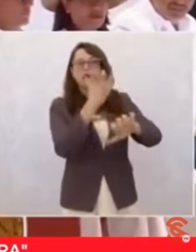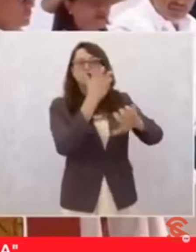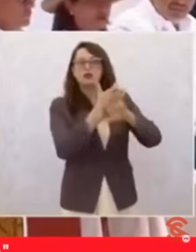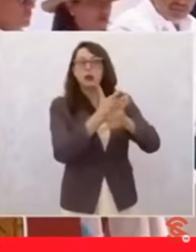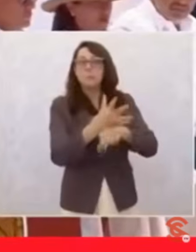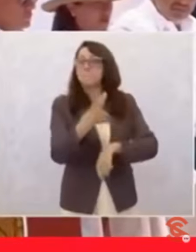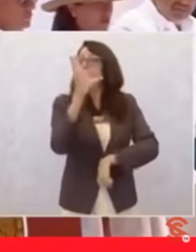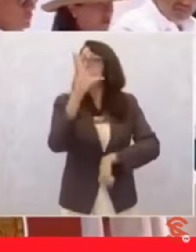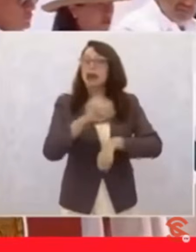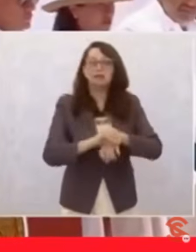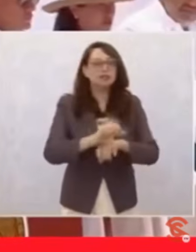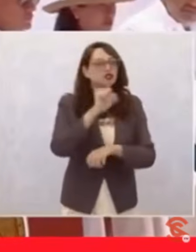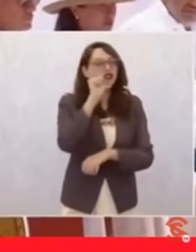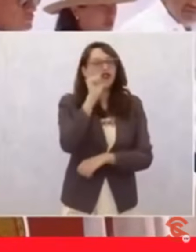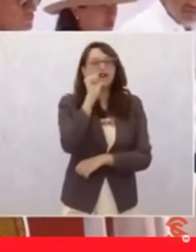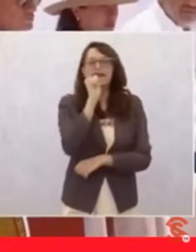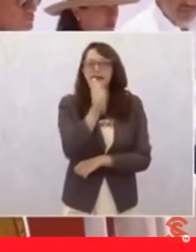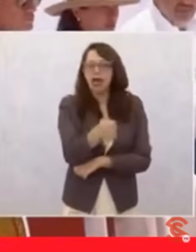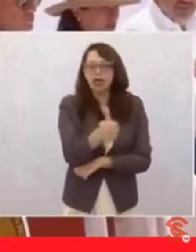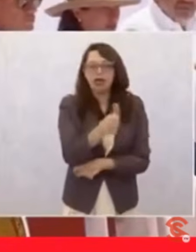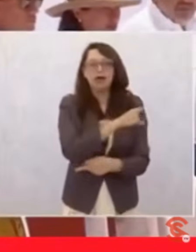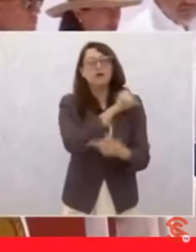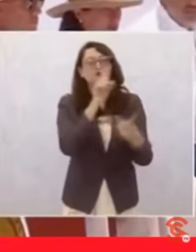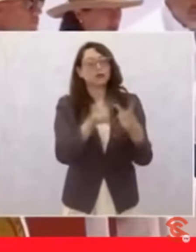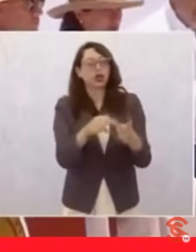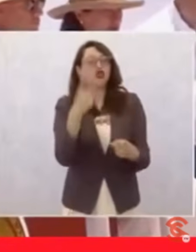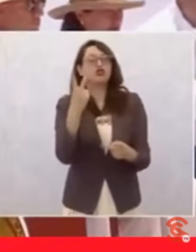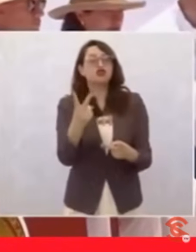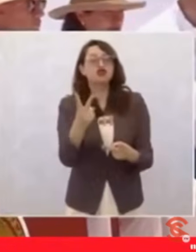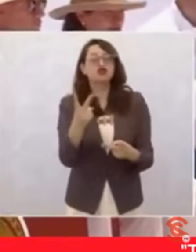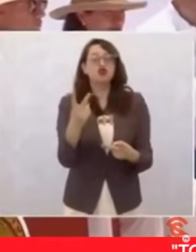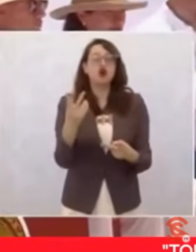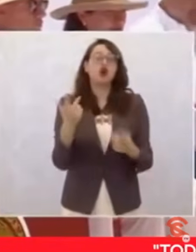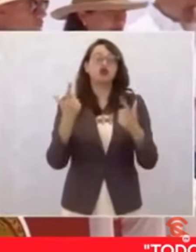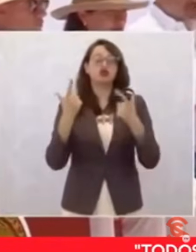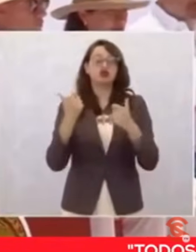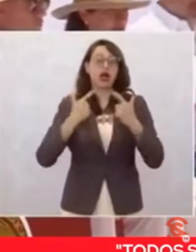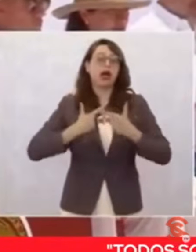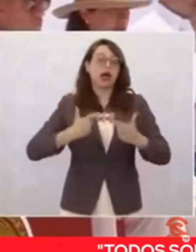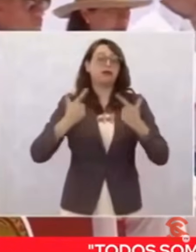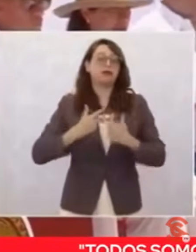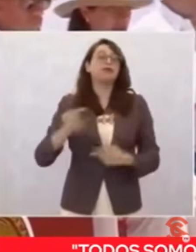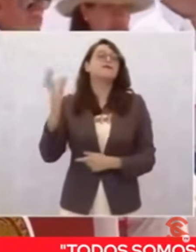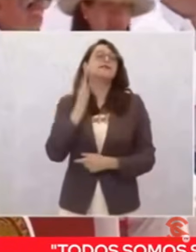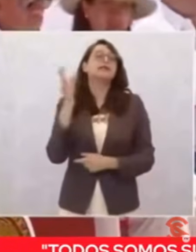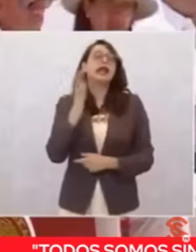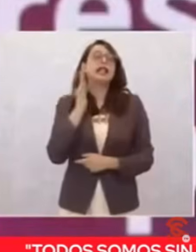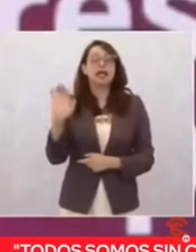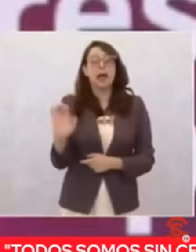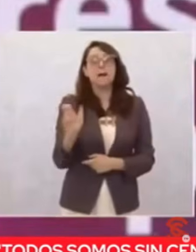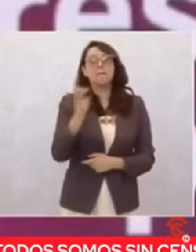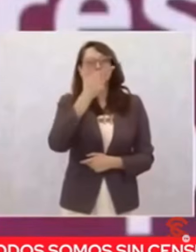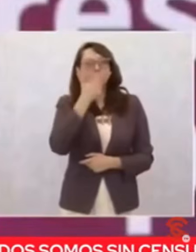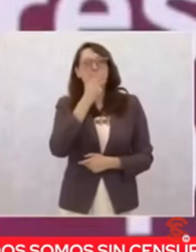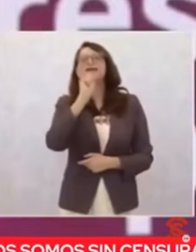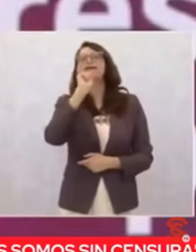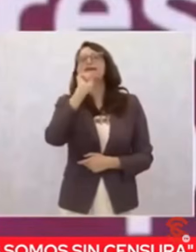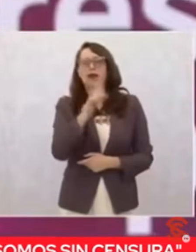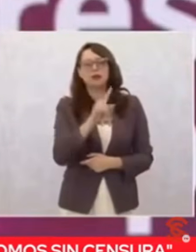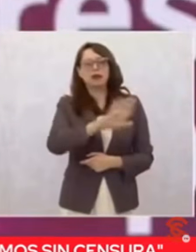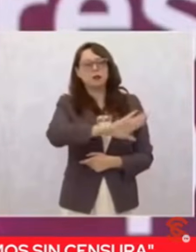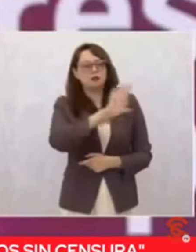2 mandos de la Fiscalía General de Justicia de Chihuahua que